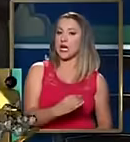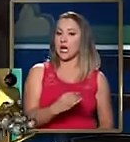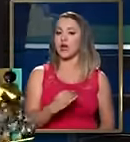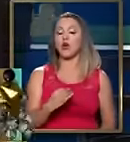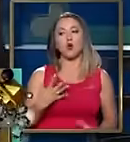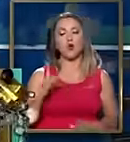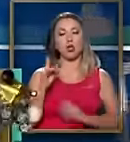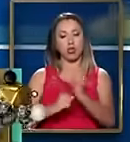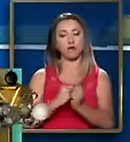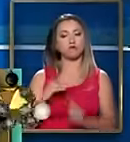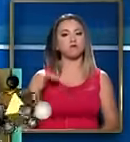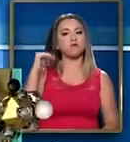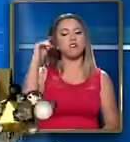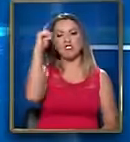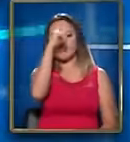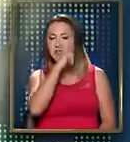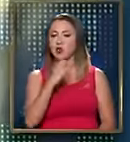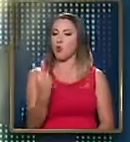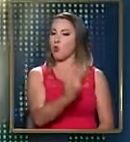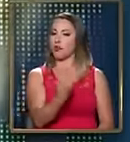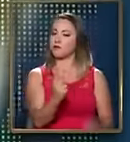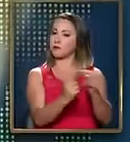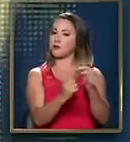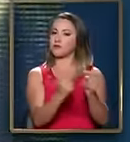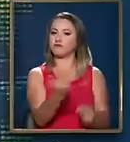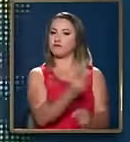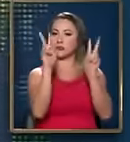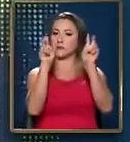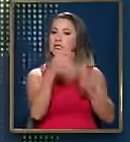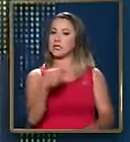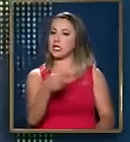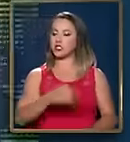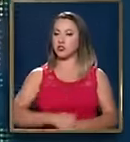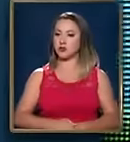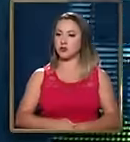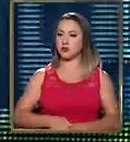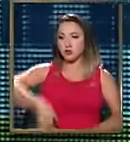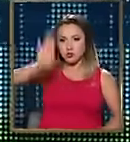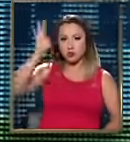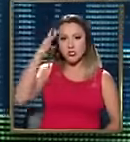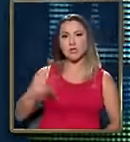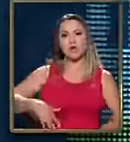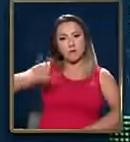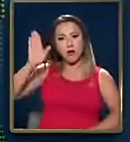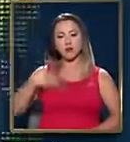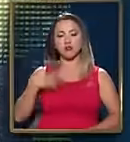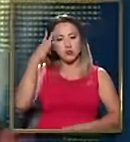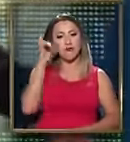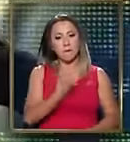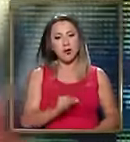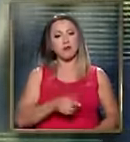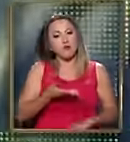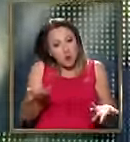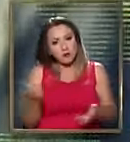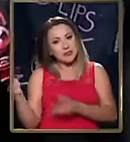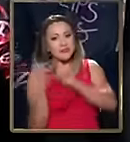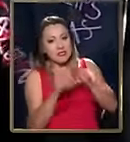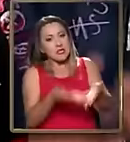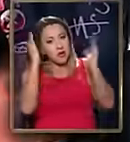edad difícil y me parece que sería bueno que hablaras con ella de sexo. Le dije, sabe más que yo, por eso mismo, po, weón. Mira, po,